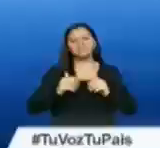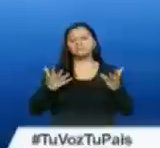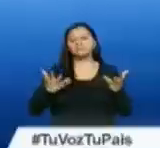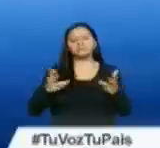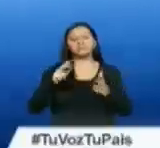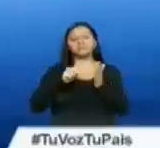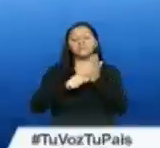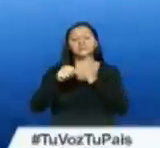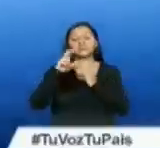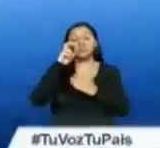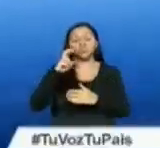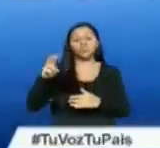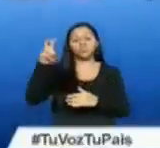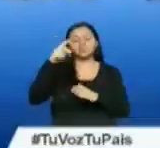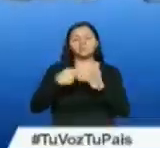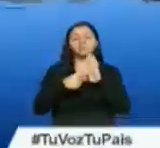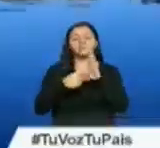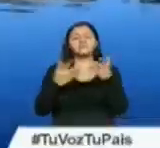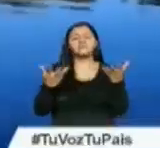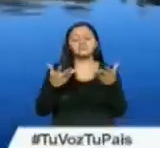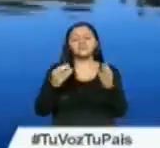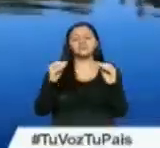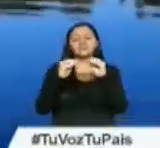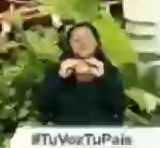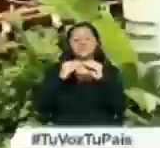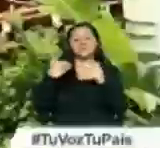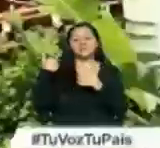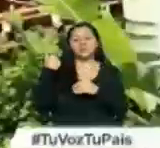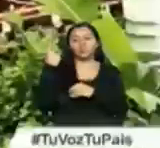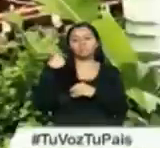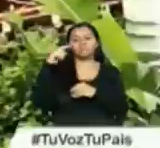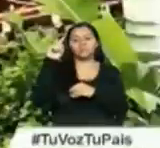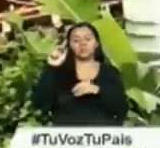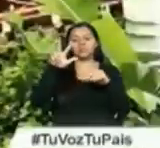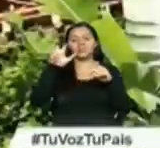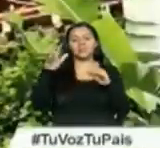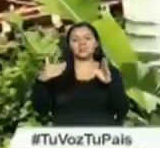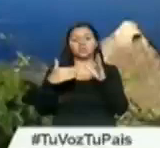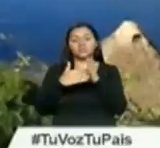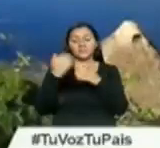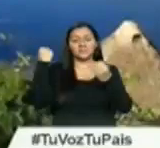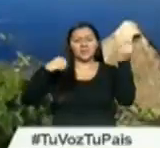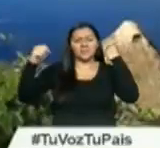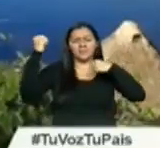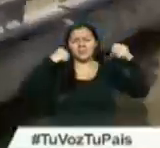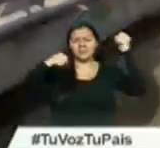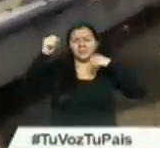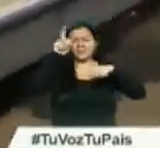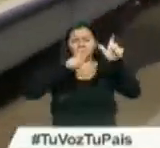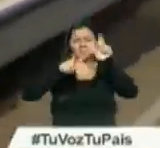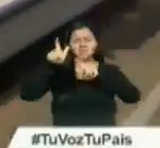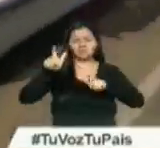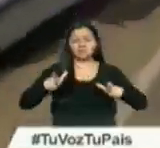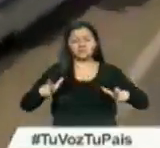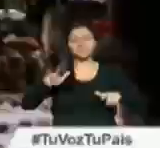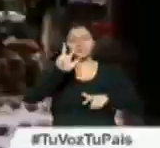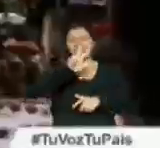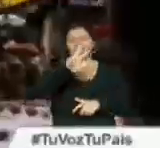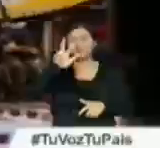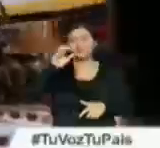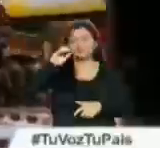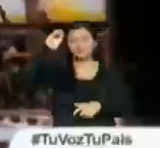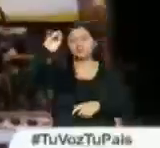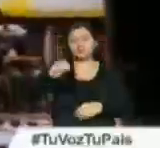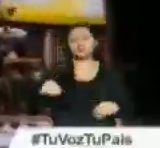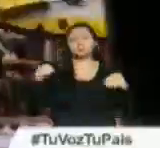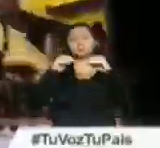señala que a nivel nacional se registró un total de 1.300.000 viajes, lo que representa un aumento del 33%